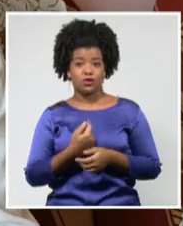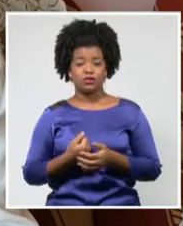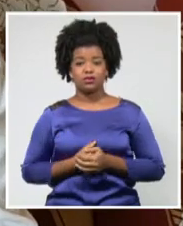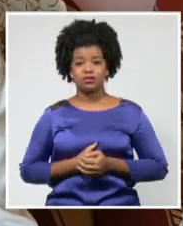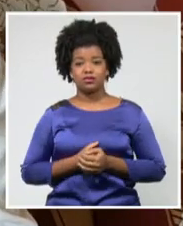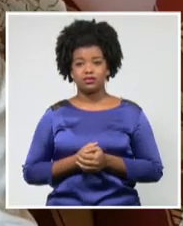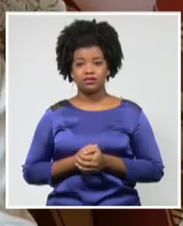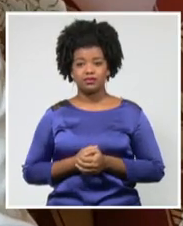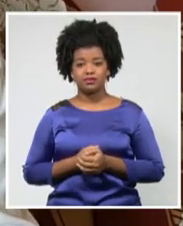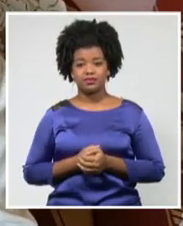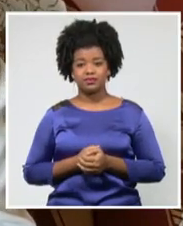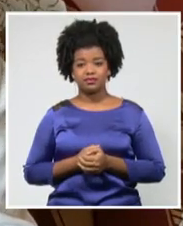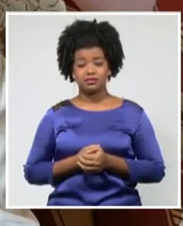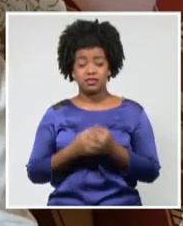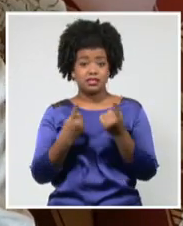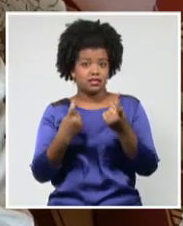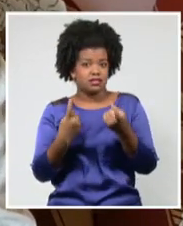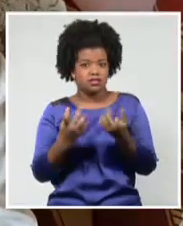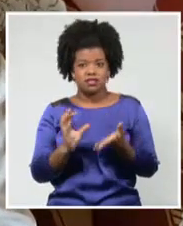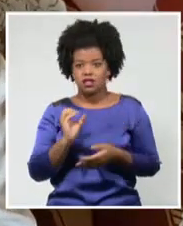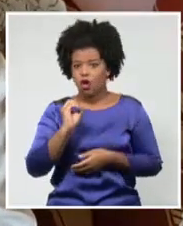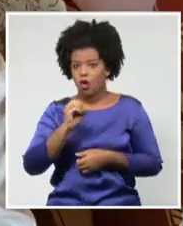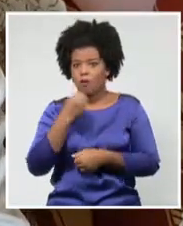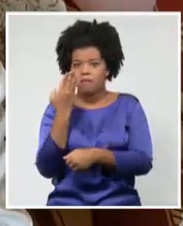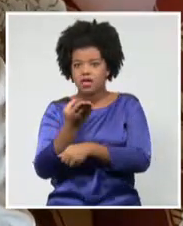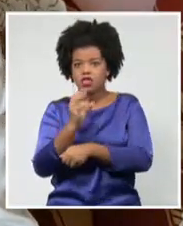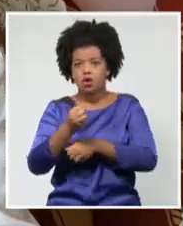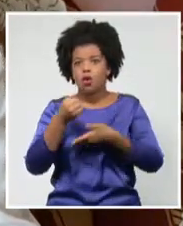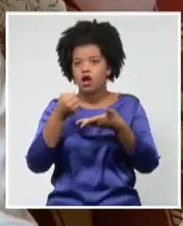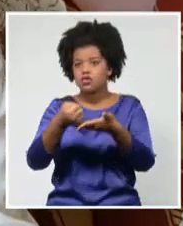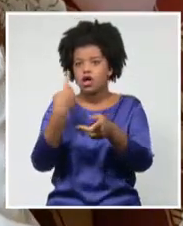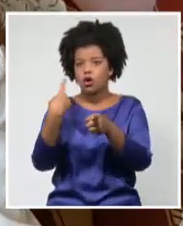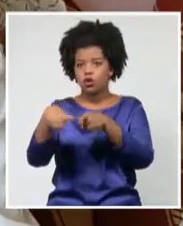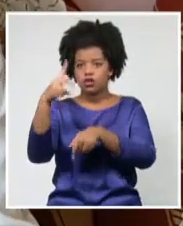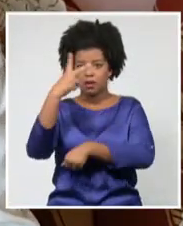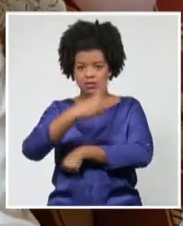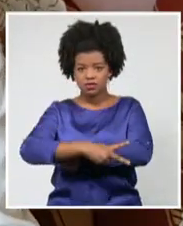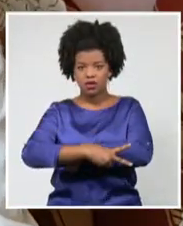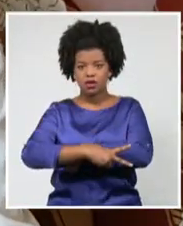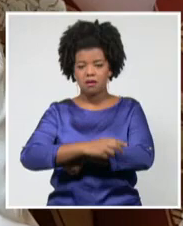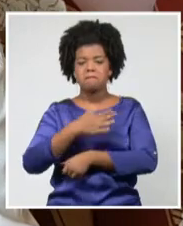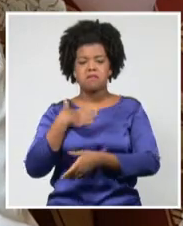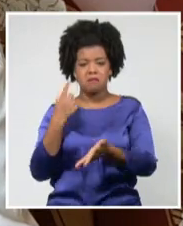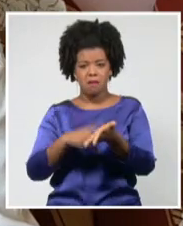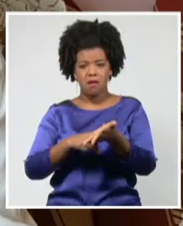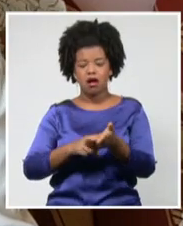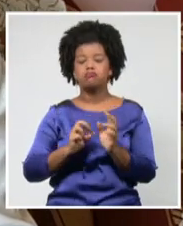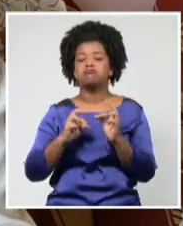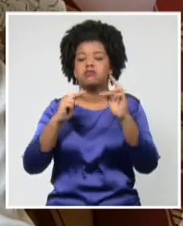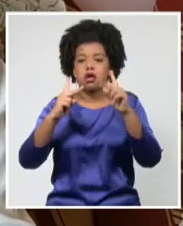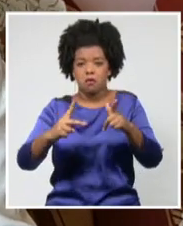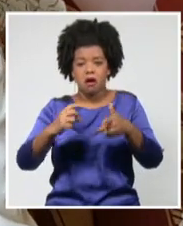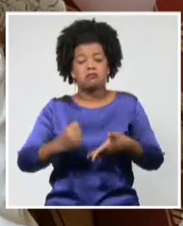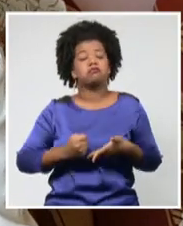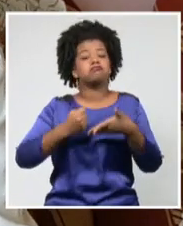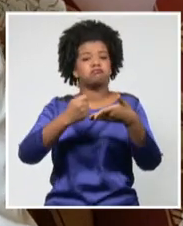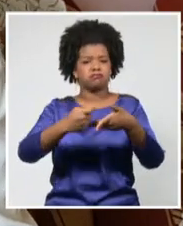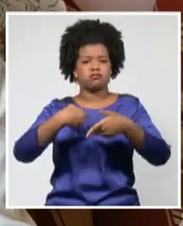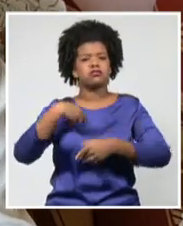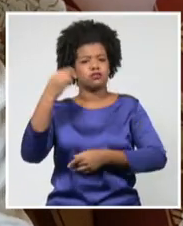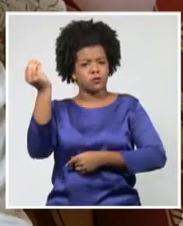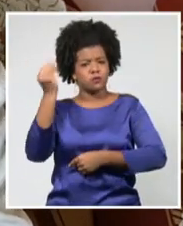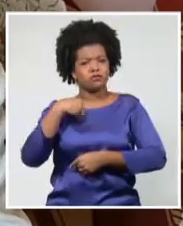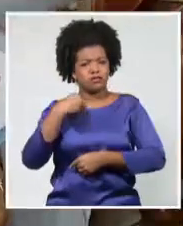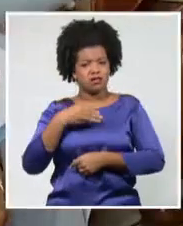necesario y si se pide y si hay que ayudar a otras personas, pienso que él daría el paso de nuevo al frente y iría,